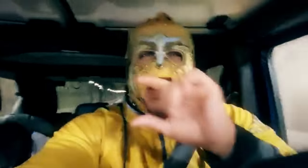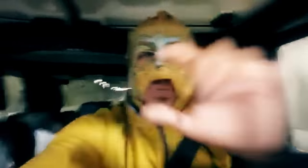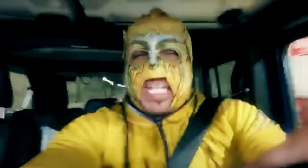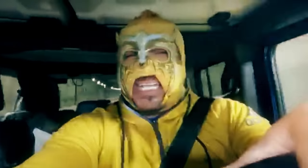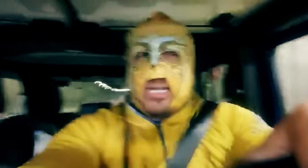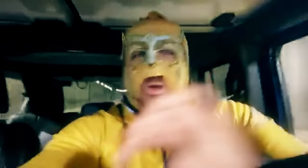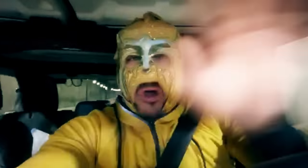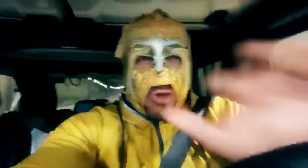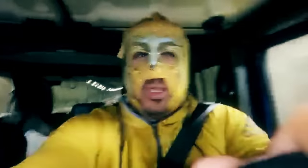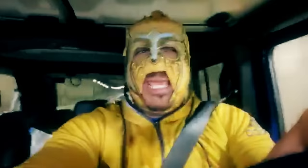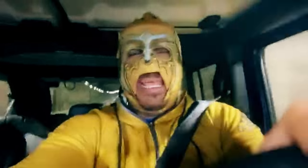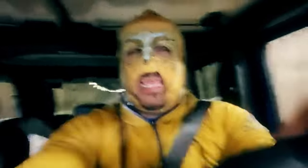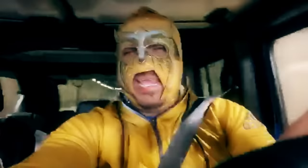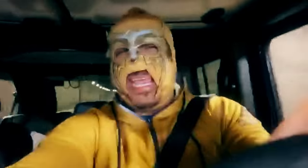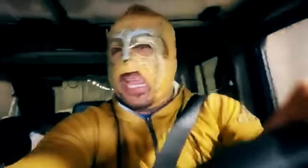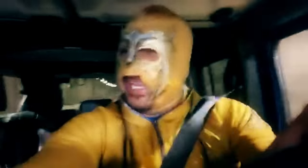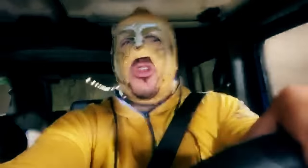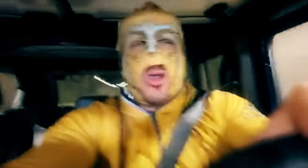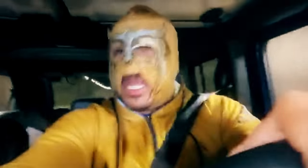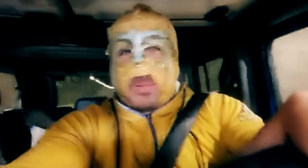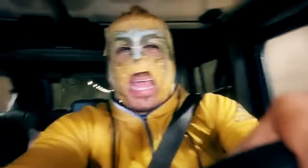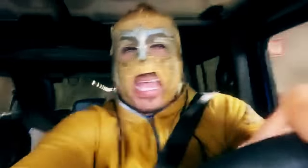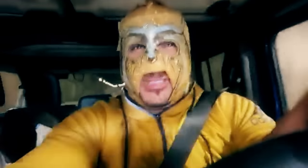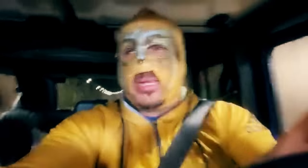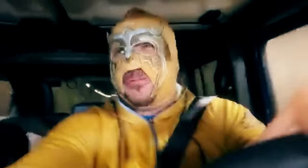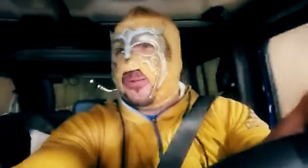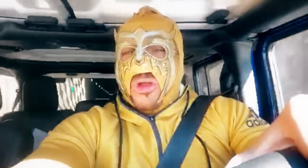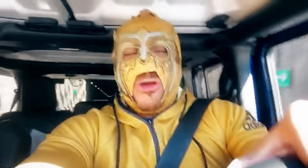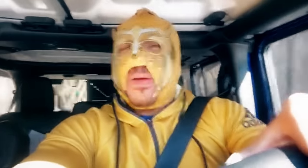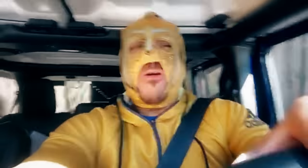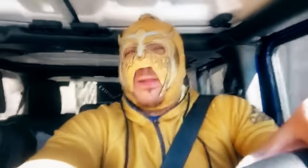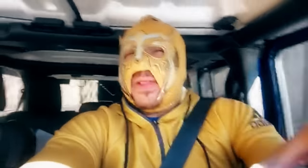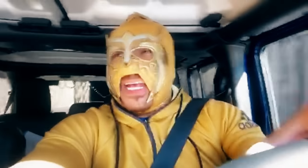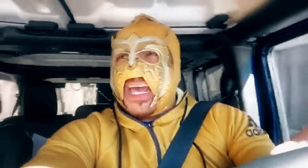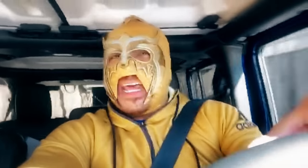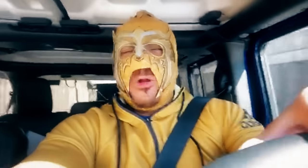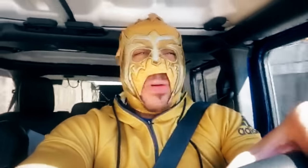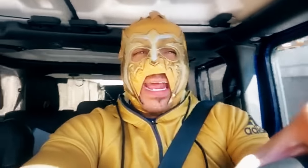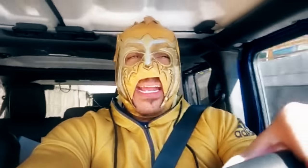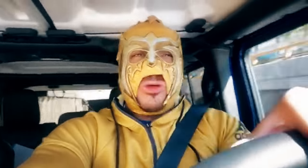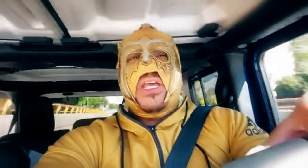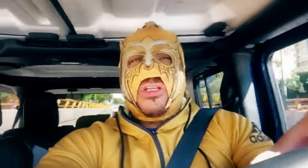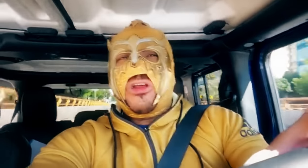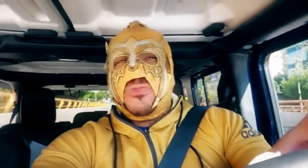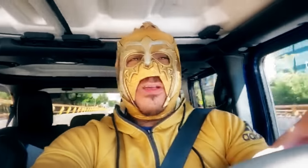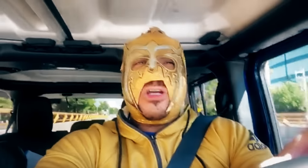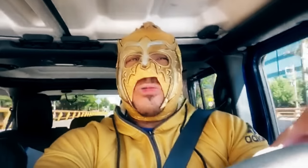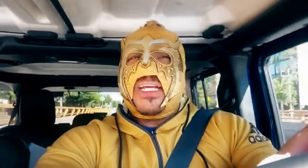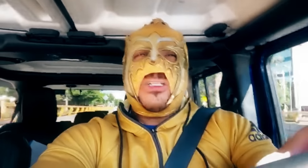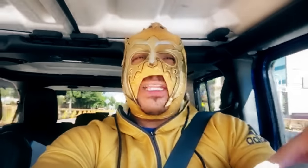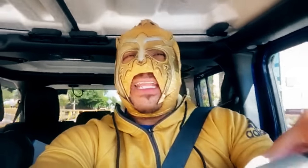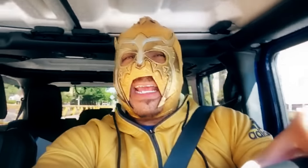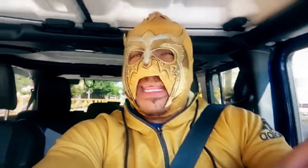las estampitas que sacó, no, güey. No es para eso, cabrón. Lo dijo para otra pendejada, no para eso. Y todos los medios